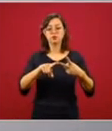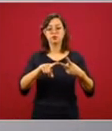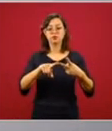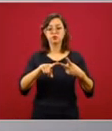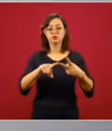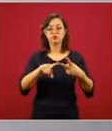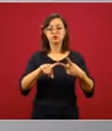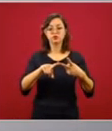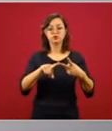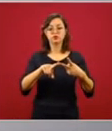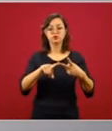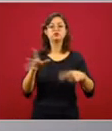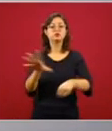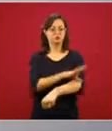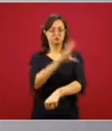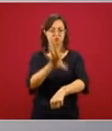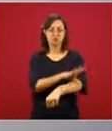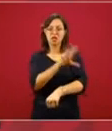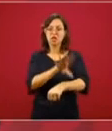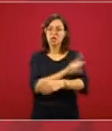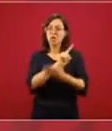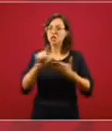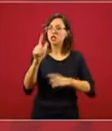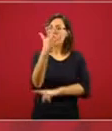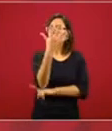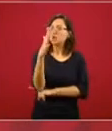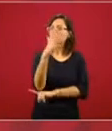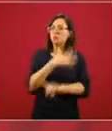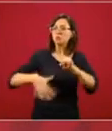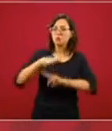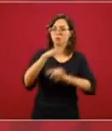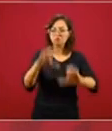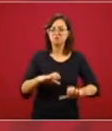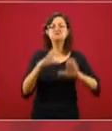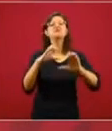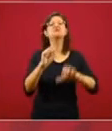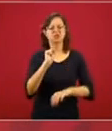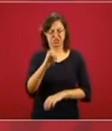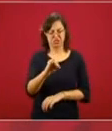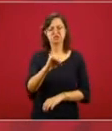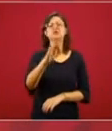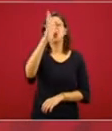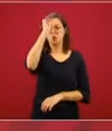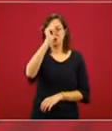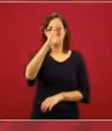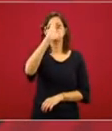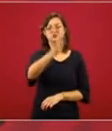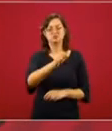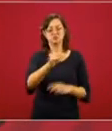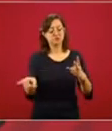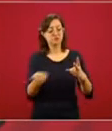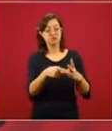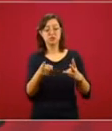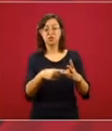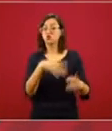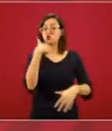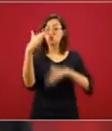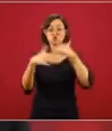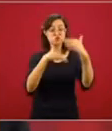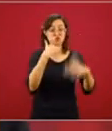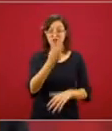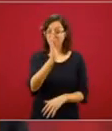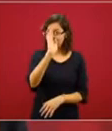estamos a favor de las energías limpias. Tres, lo que no aceptamos es la corrupción. Y cuatro,